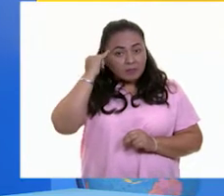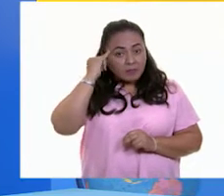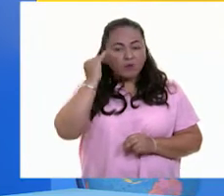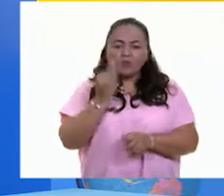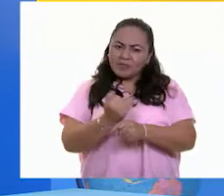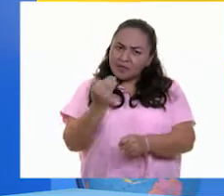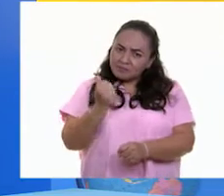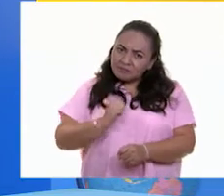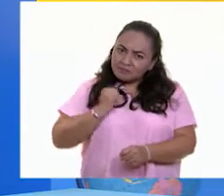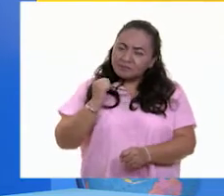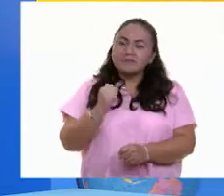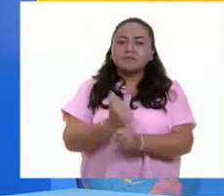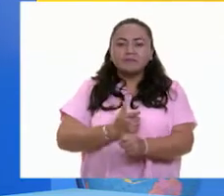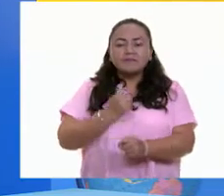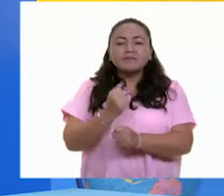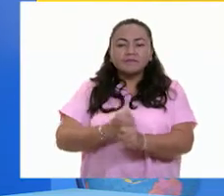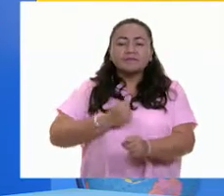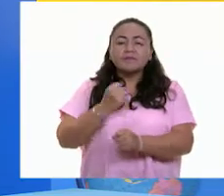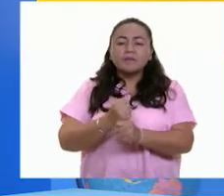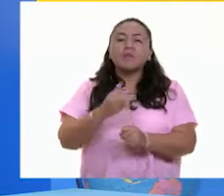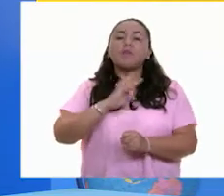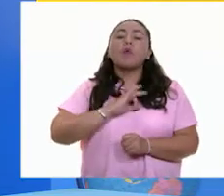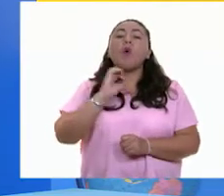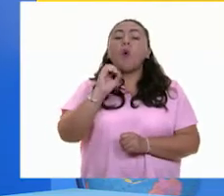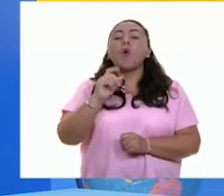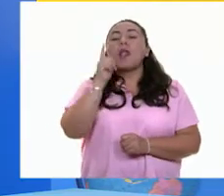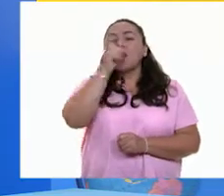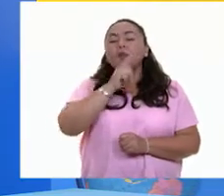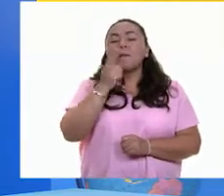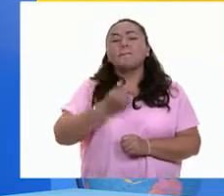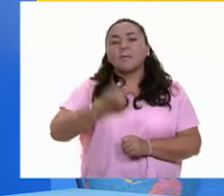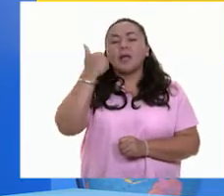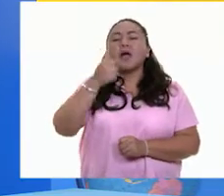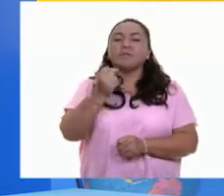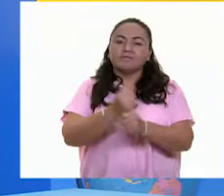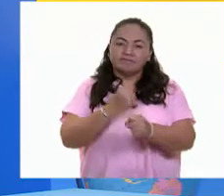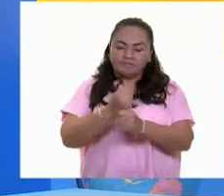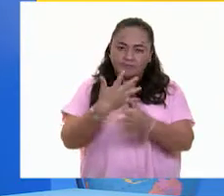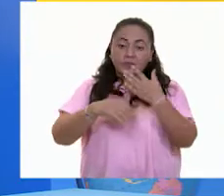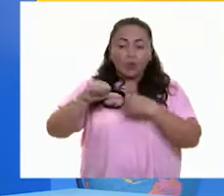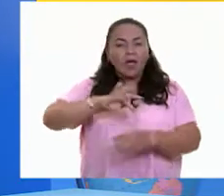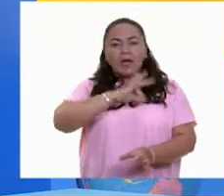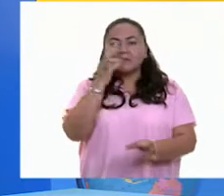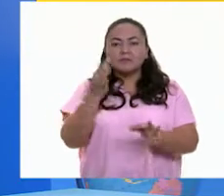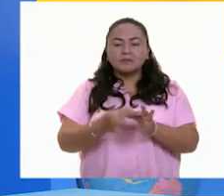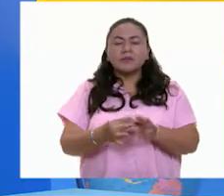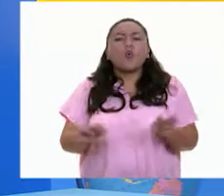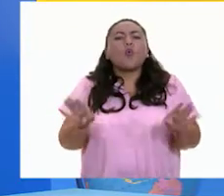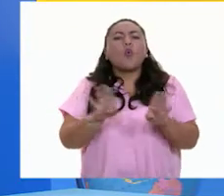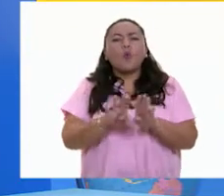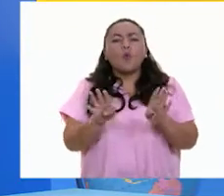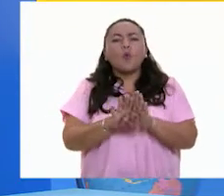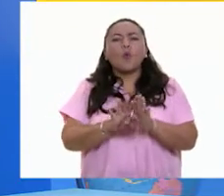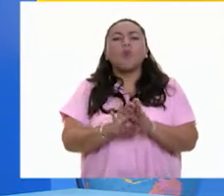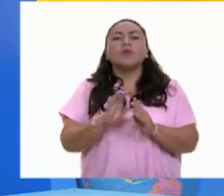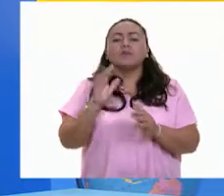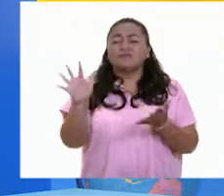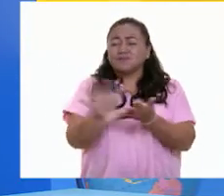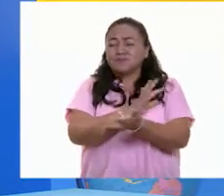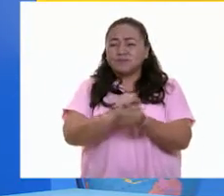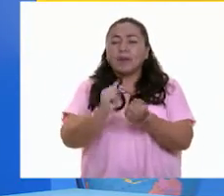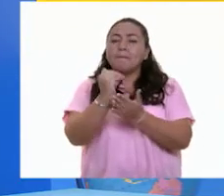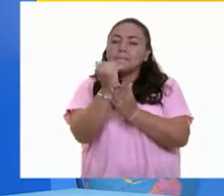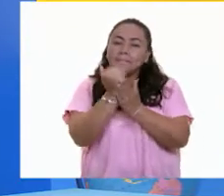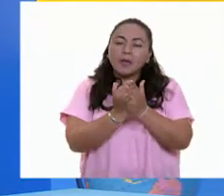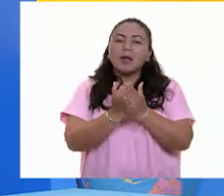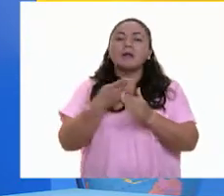para practicarla y platica con tu familia en tu lengua materna. Por hoy hemos terminado con ¿Cómo reducir los efectos de los desastres?